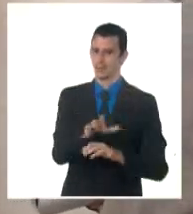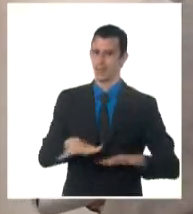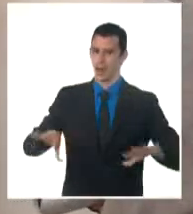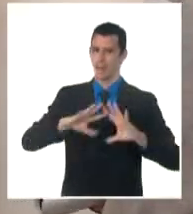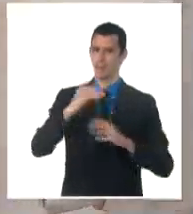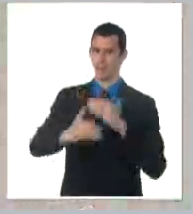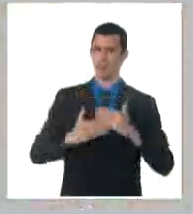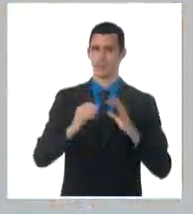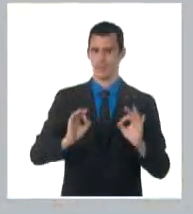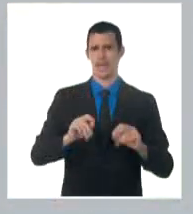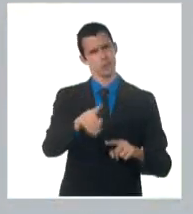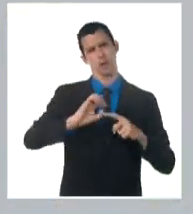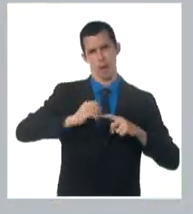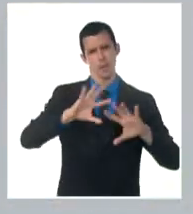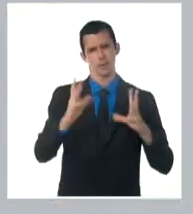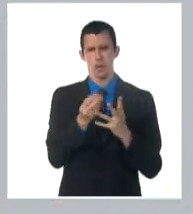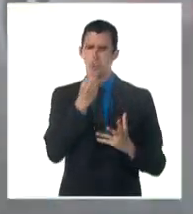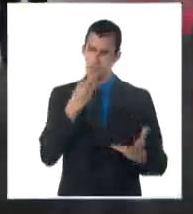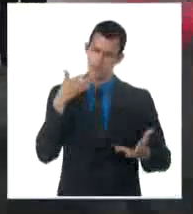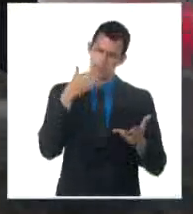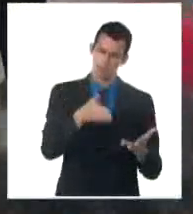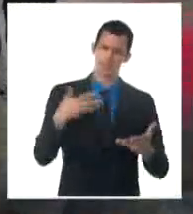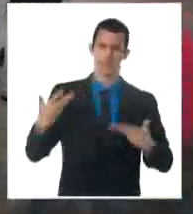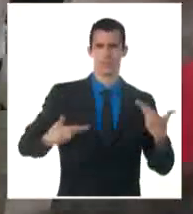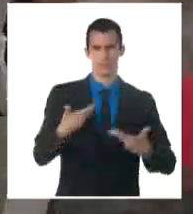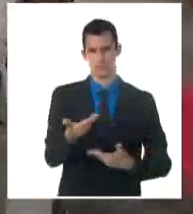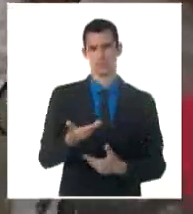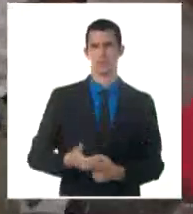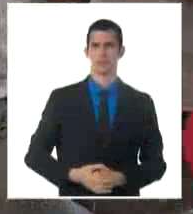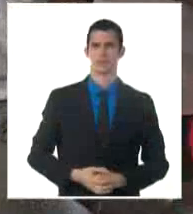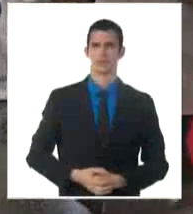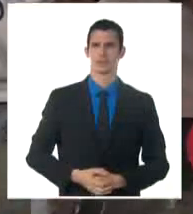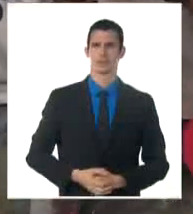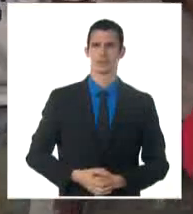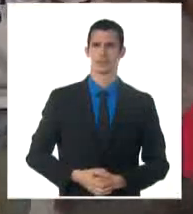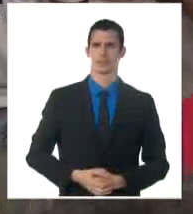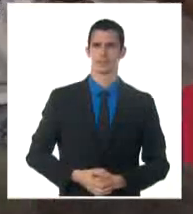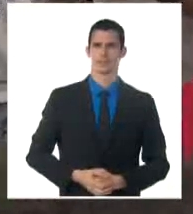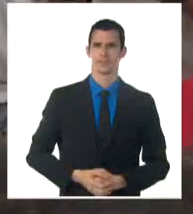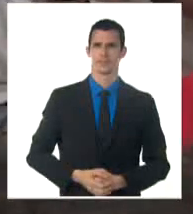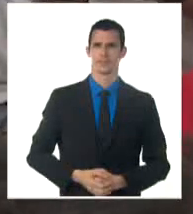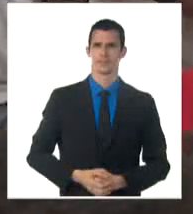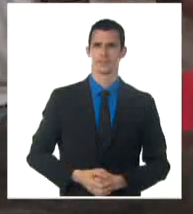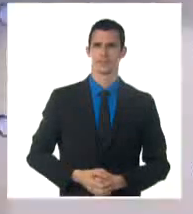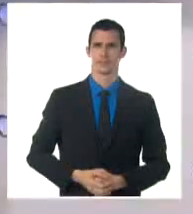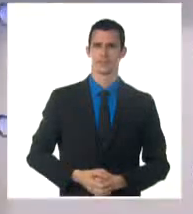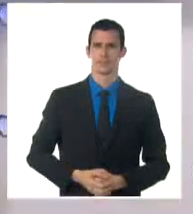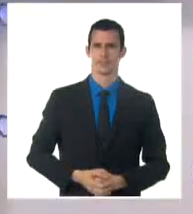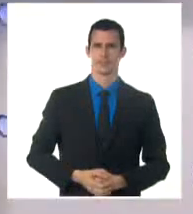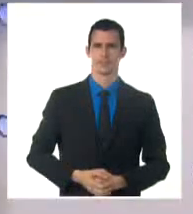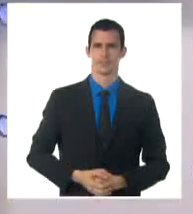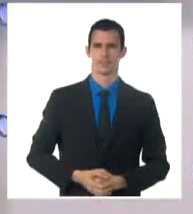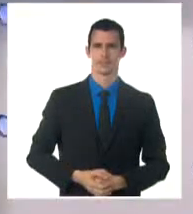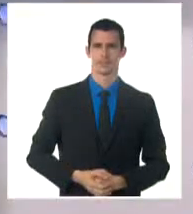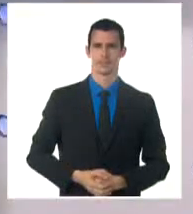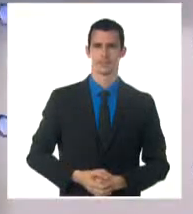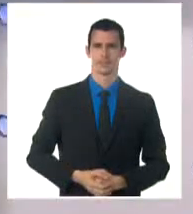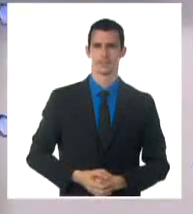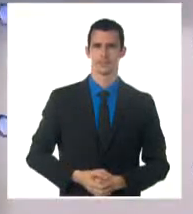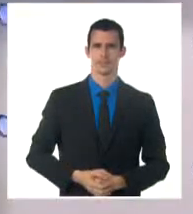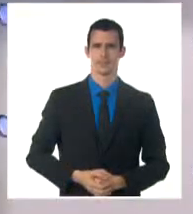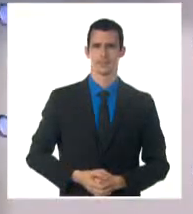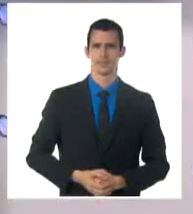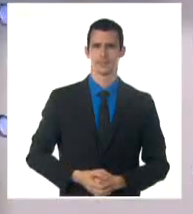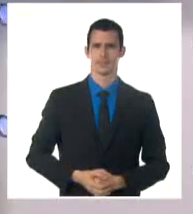nuevo espacio para el humorismo gráfico. Aleida Piñero Meneses, Sistema Informativo de la Televisión Cubana. En el